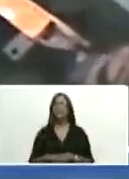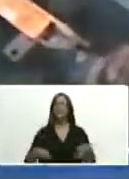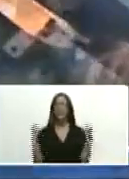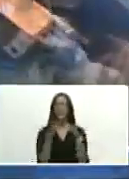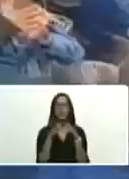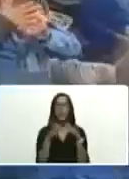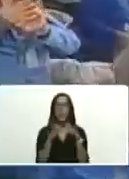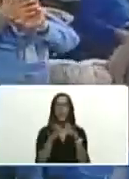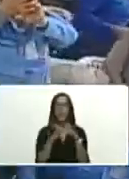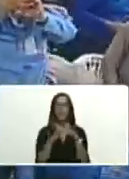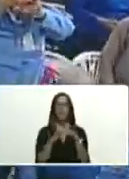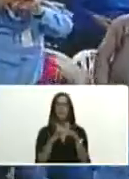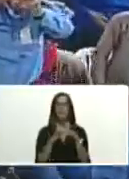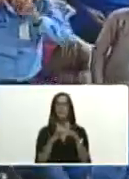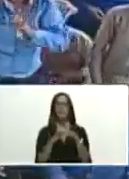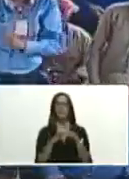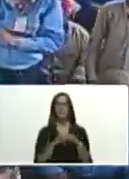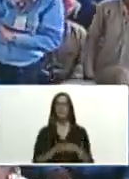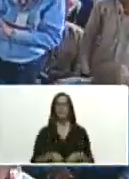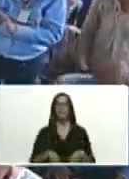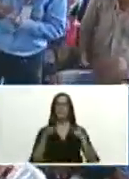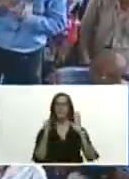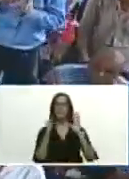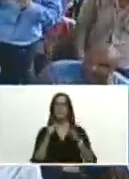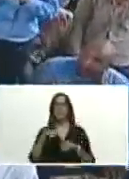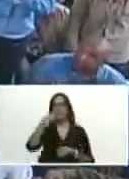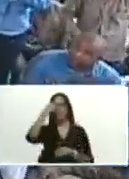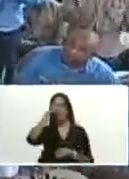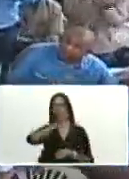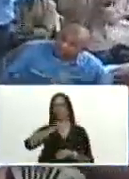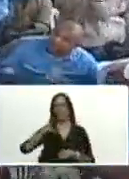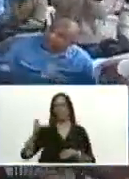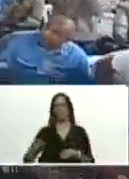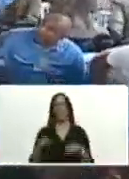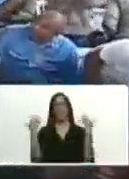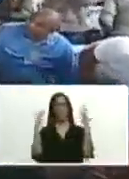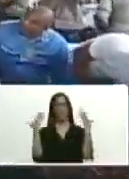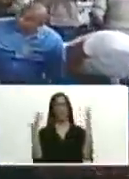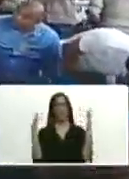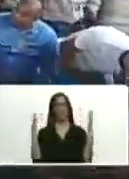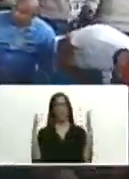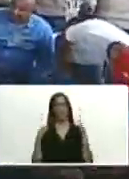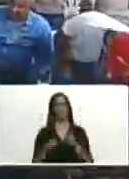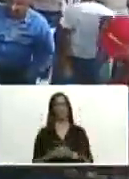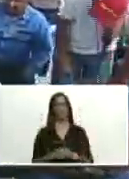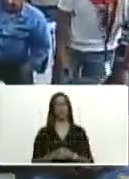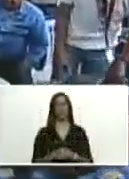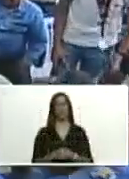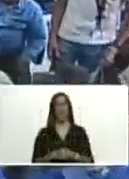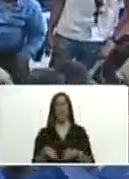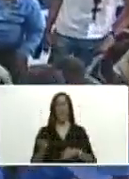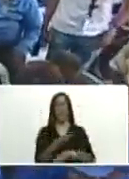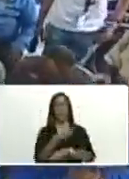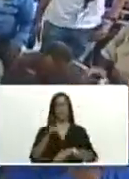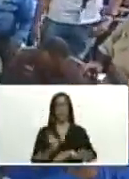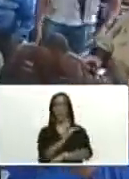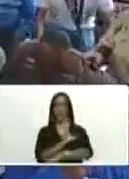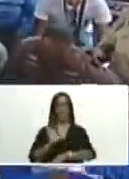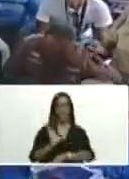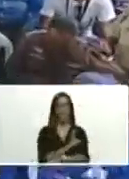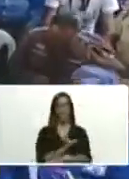grupo de same people mira un aplauso vale a los músicos a los cantantes a